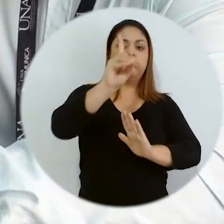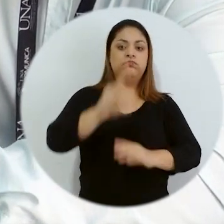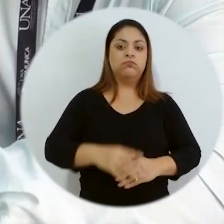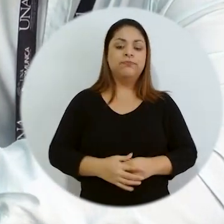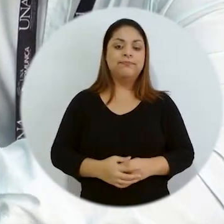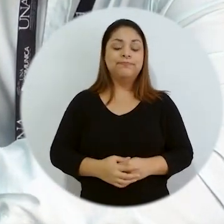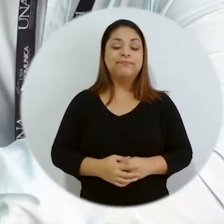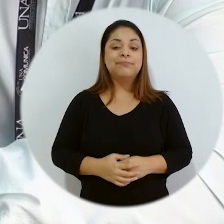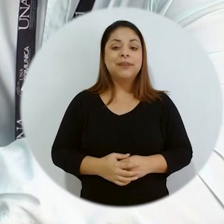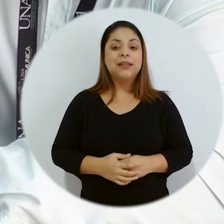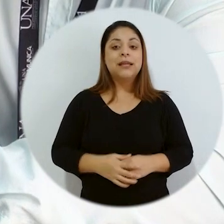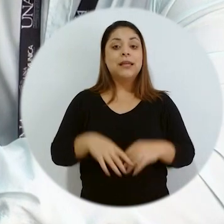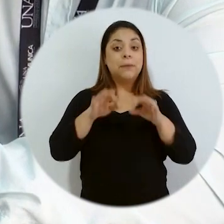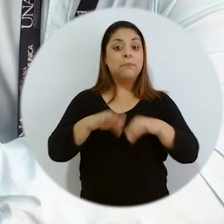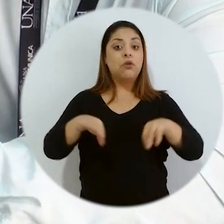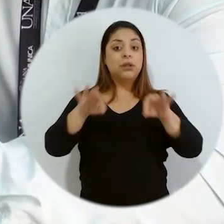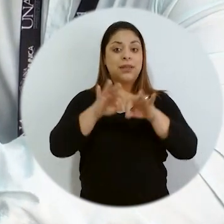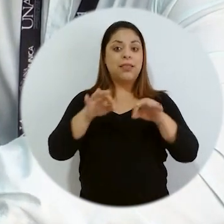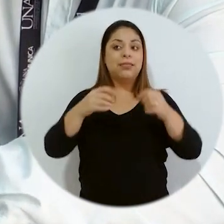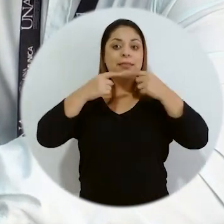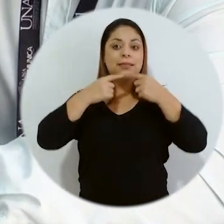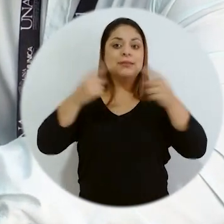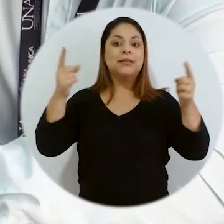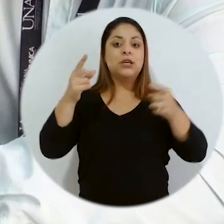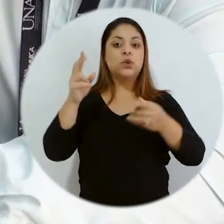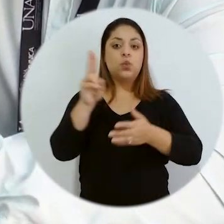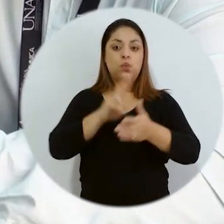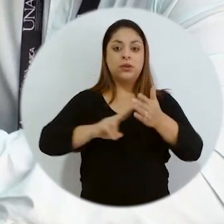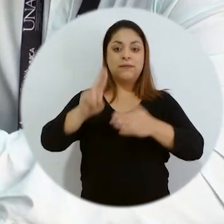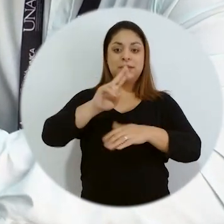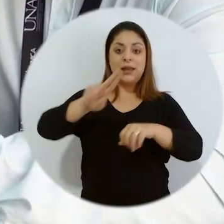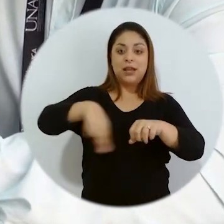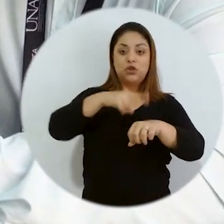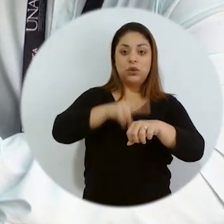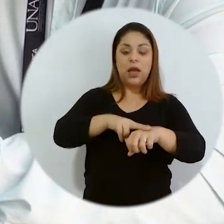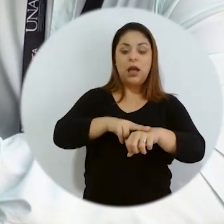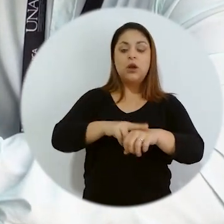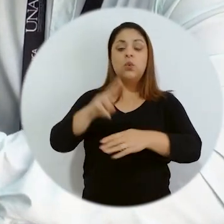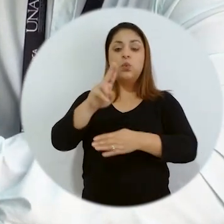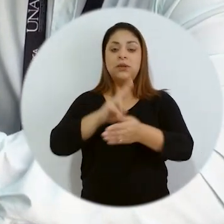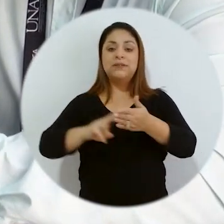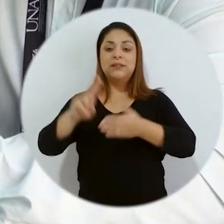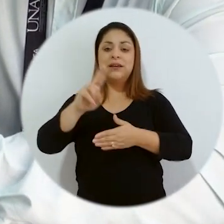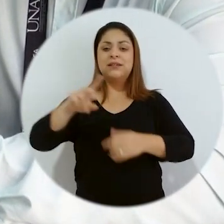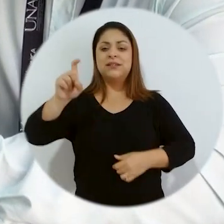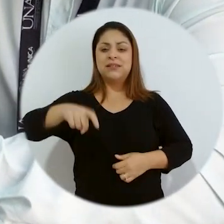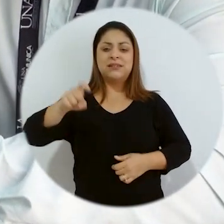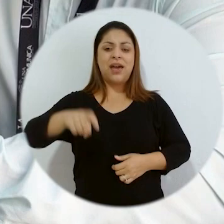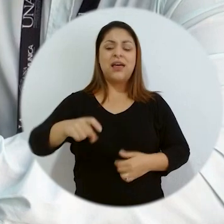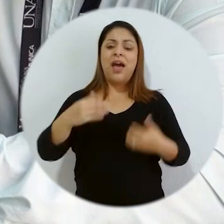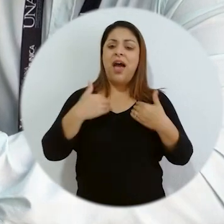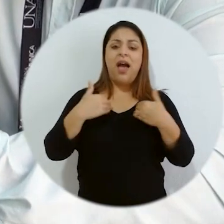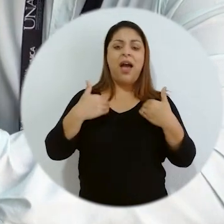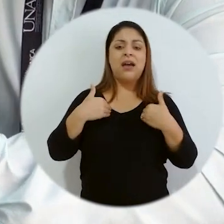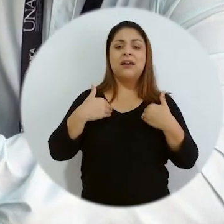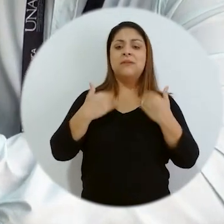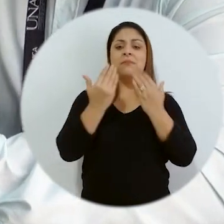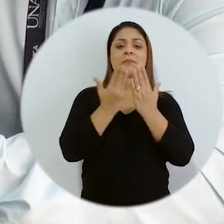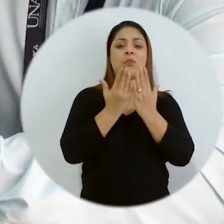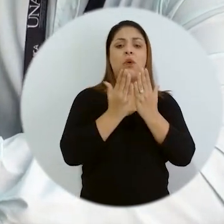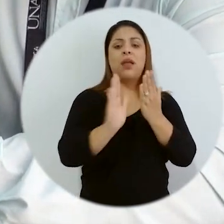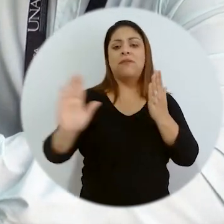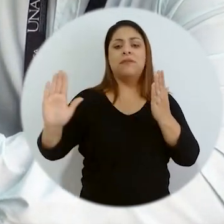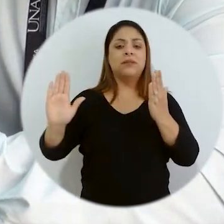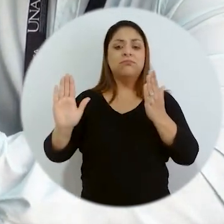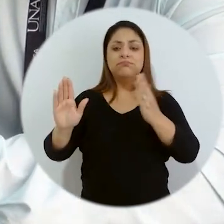pues derecho también, ¿verdad?, por supuesto. Pero sobre todo ahí, qué importante es el mensaje de decir la Universidad Nacional, la universidad necesaria, tiene las puertas abiertas